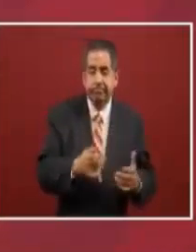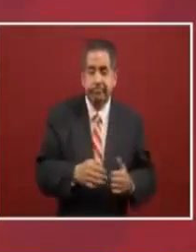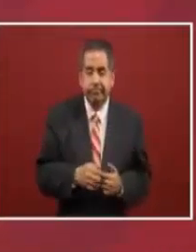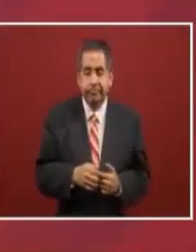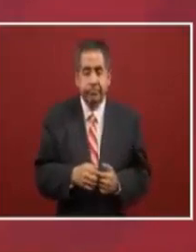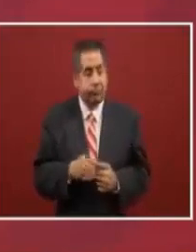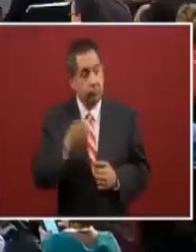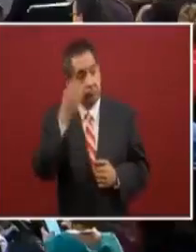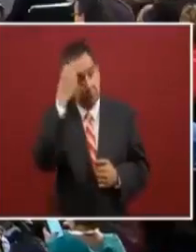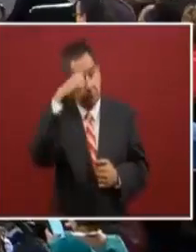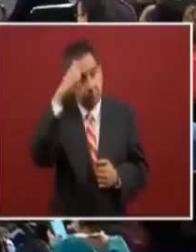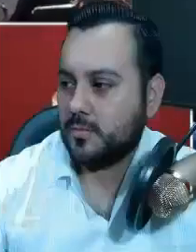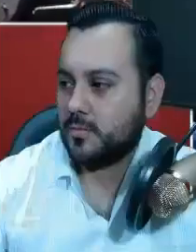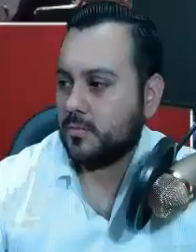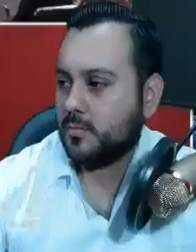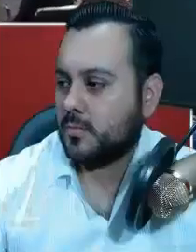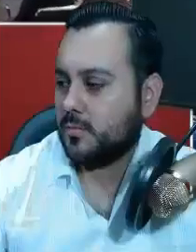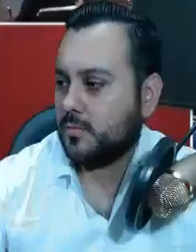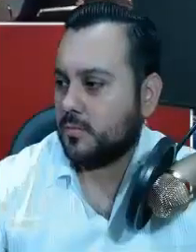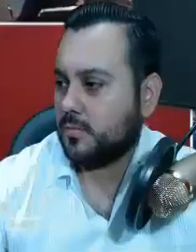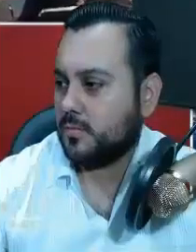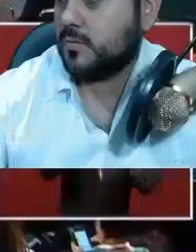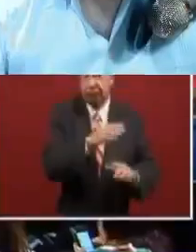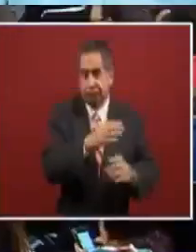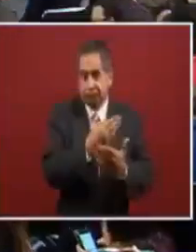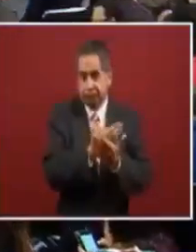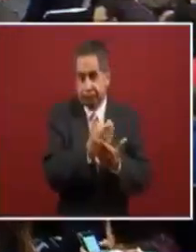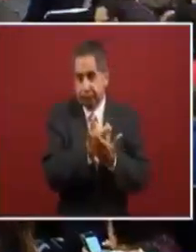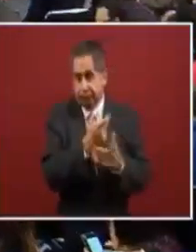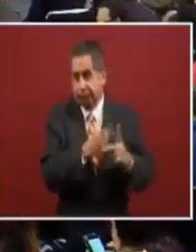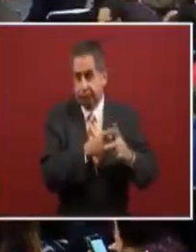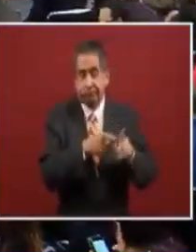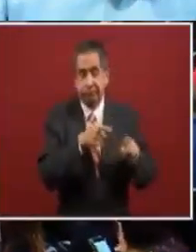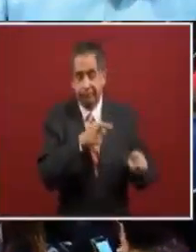y los expertos en materia financiera